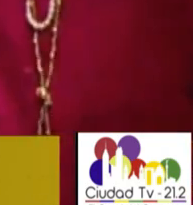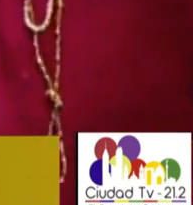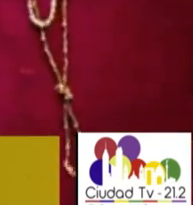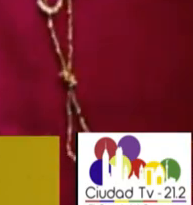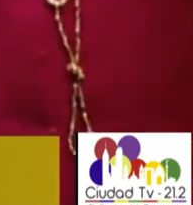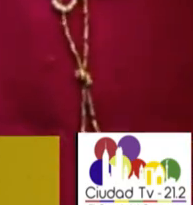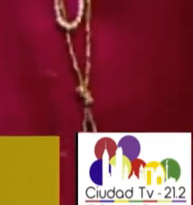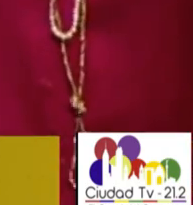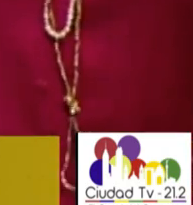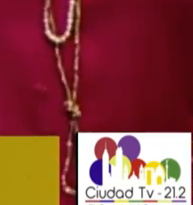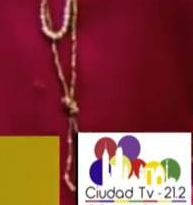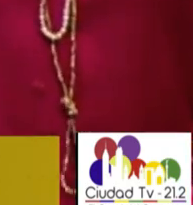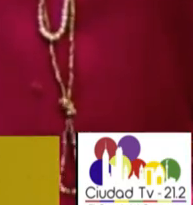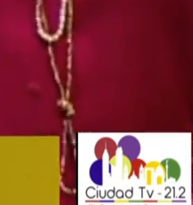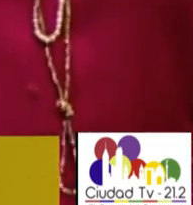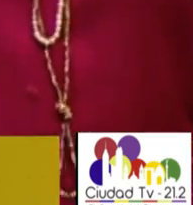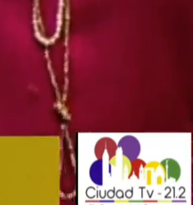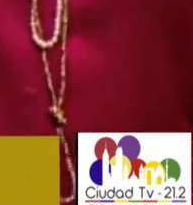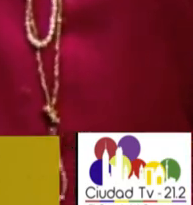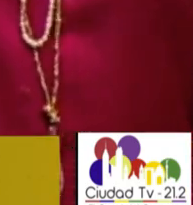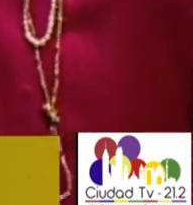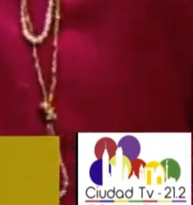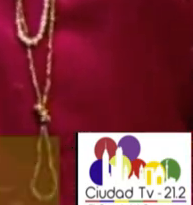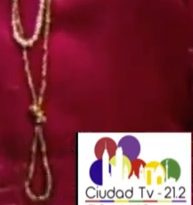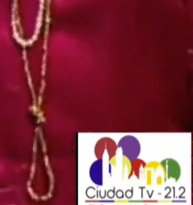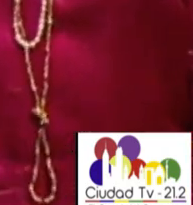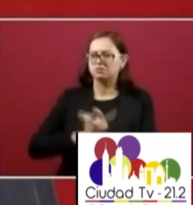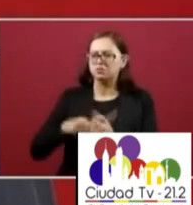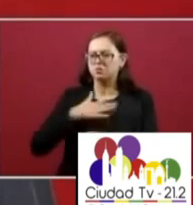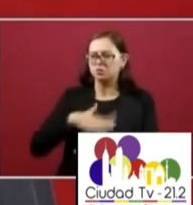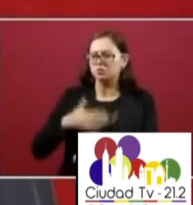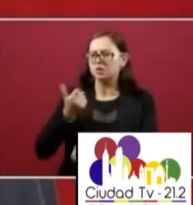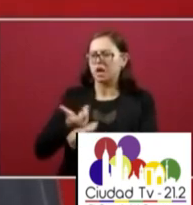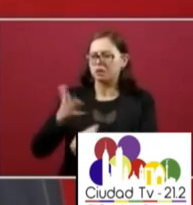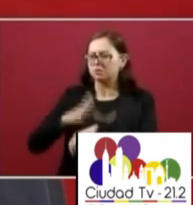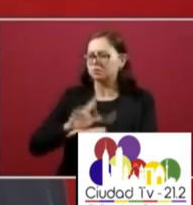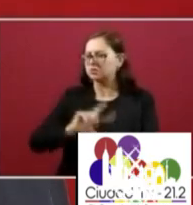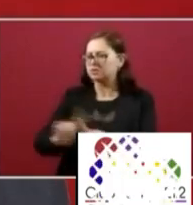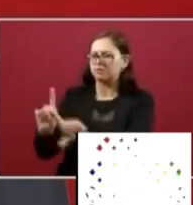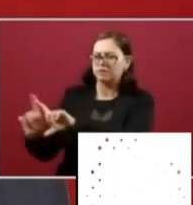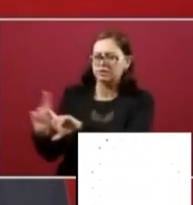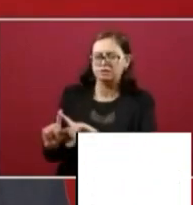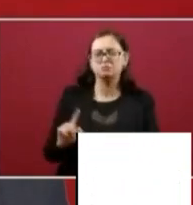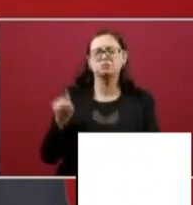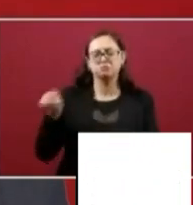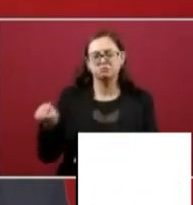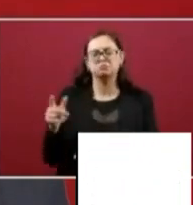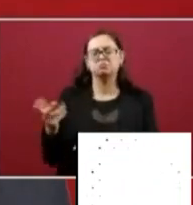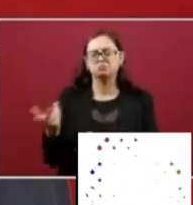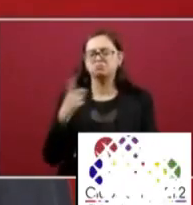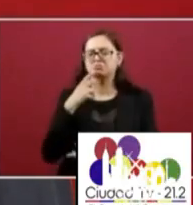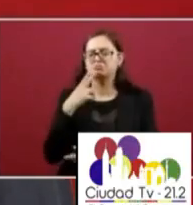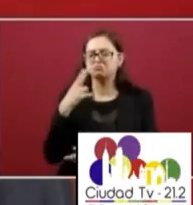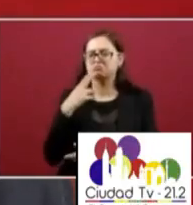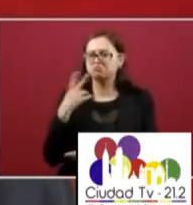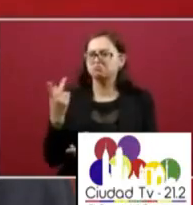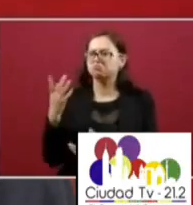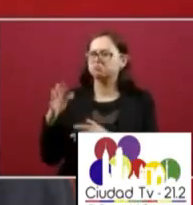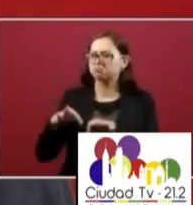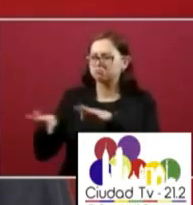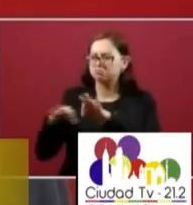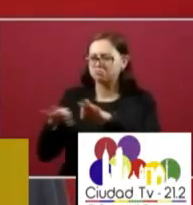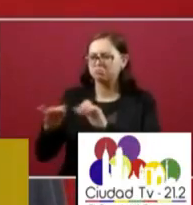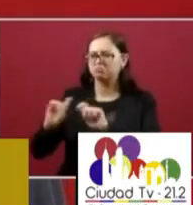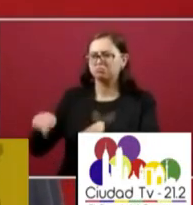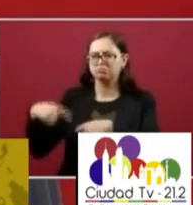este hecho y aseguró que no hubo línea en este nombramiento. Y celebro que